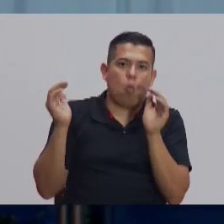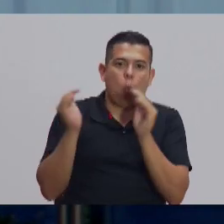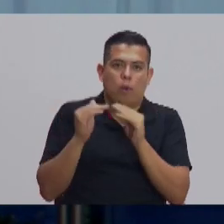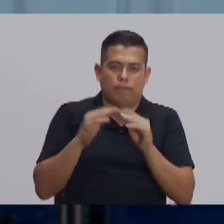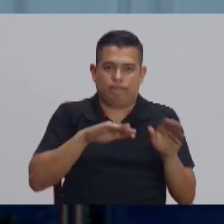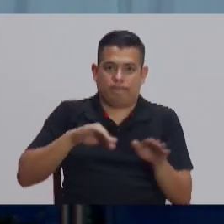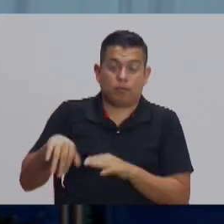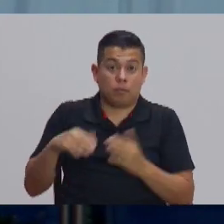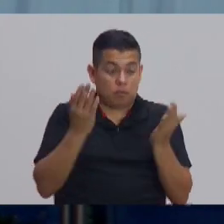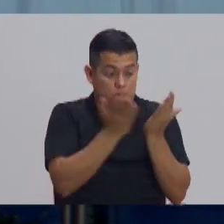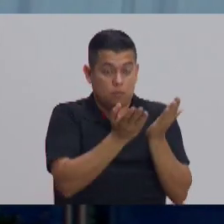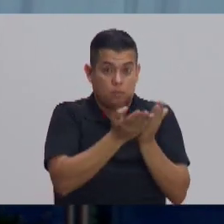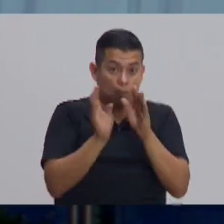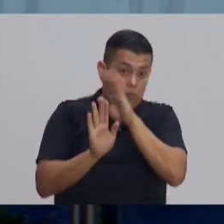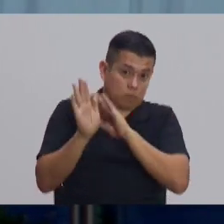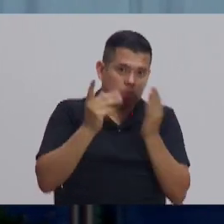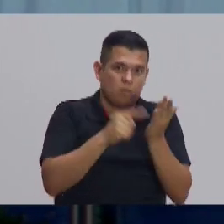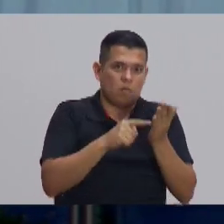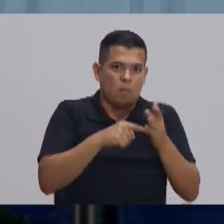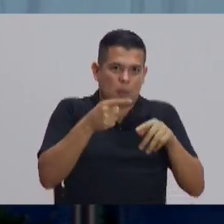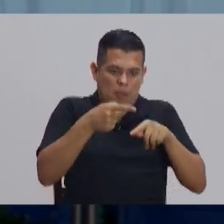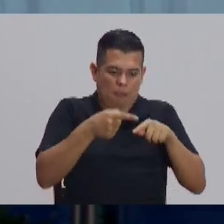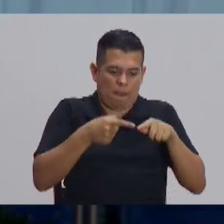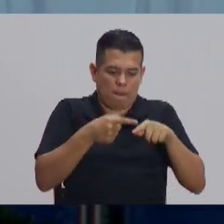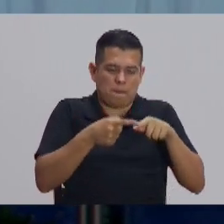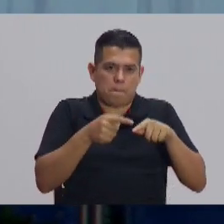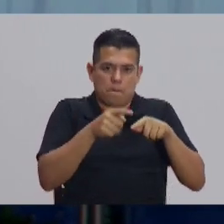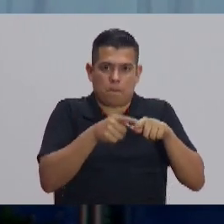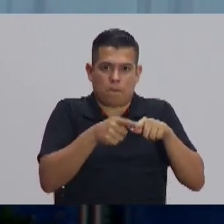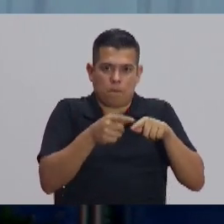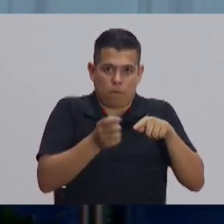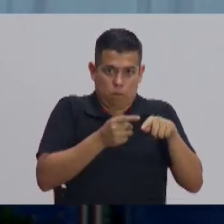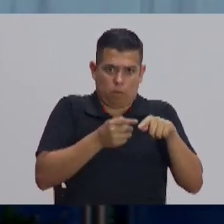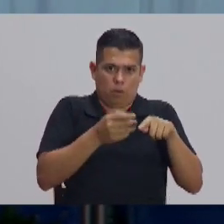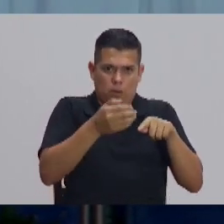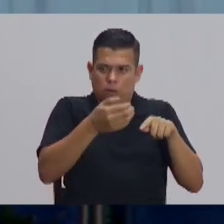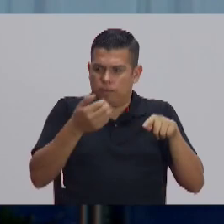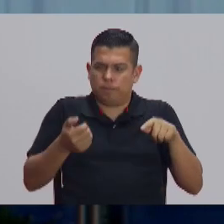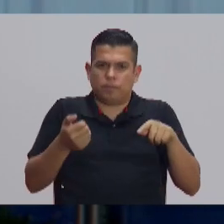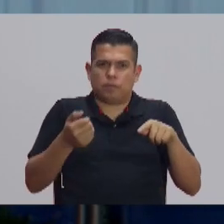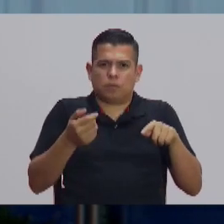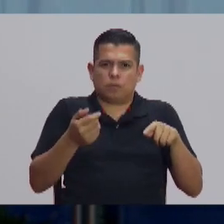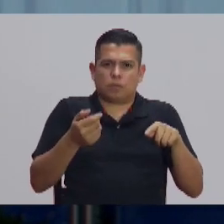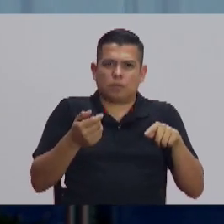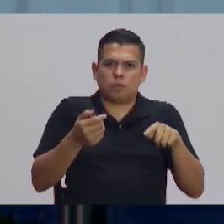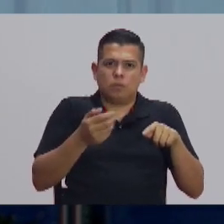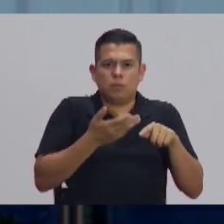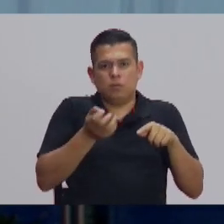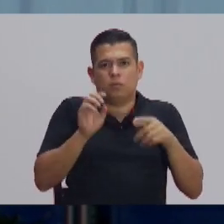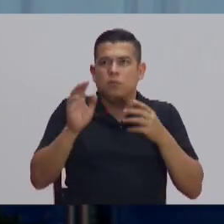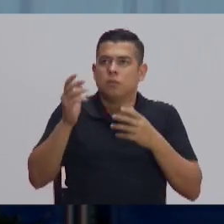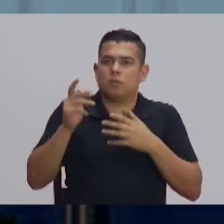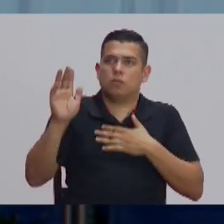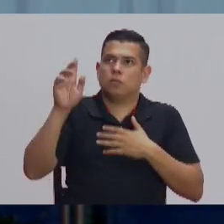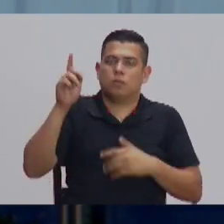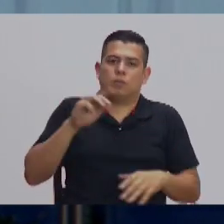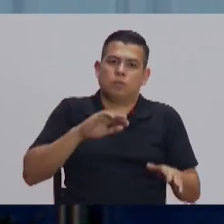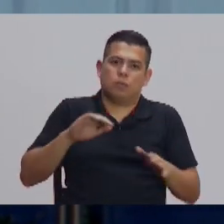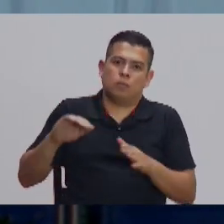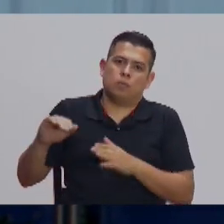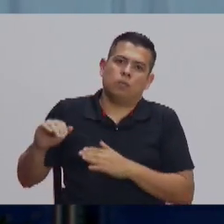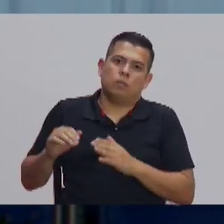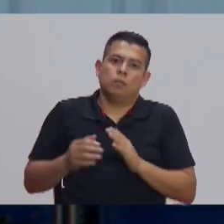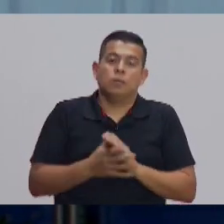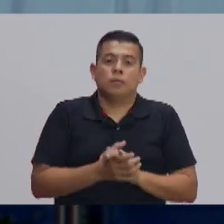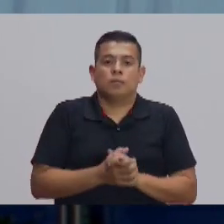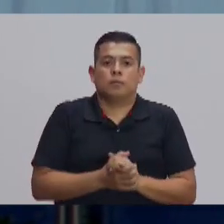circuncidaron entonces yo dice te quito el viejo mundo para que entren a algo nuevo luego en el capítulo 5